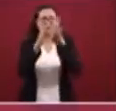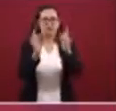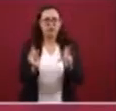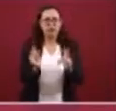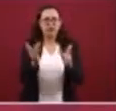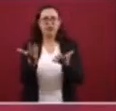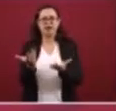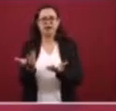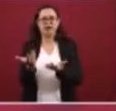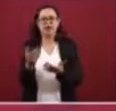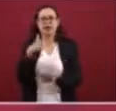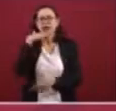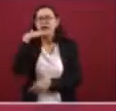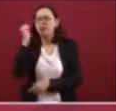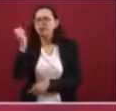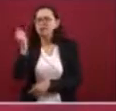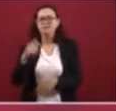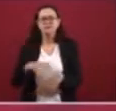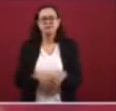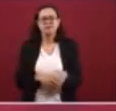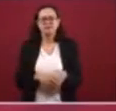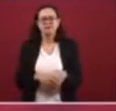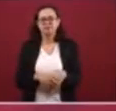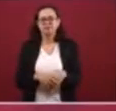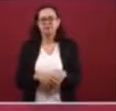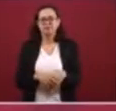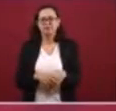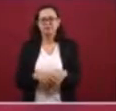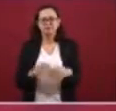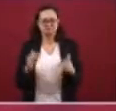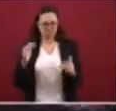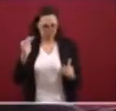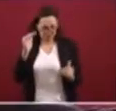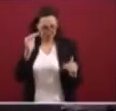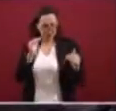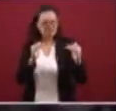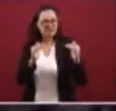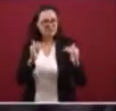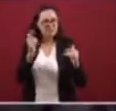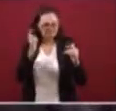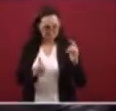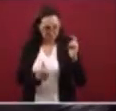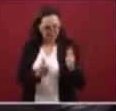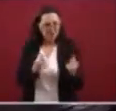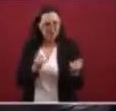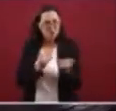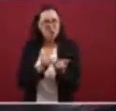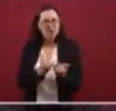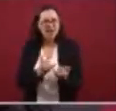Francia, que en Alemania, o lo más cercano.